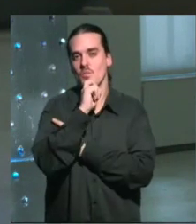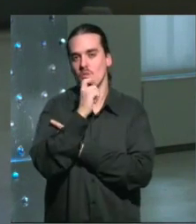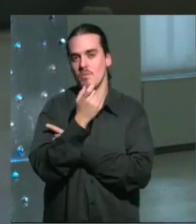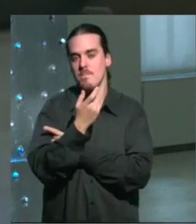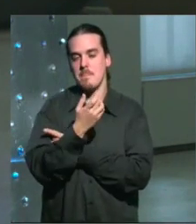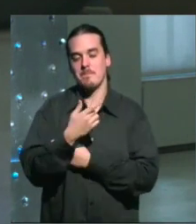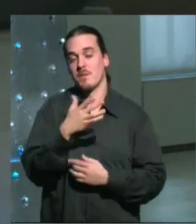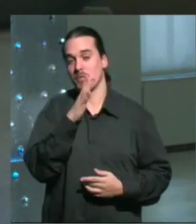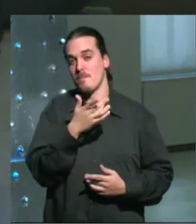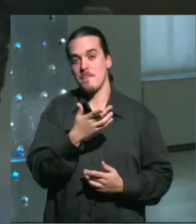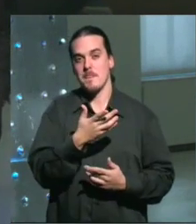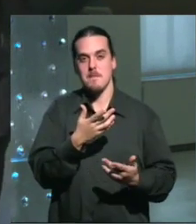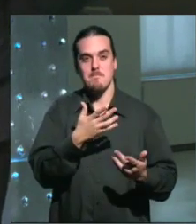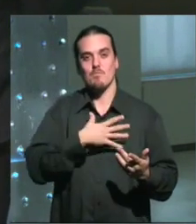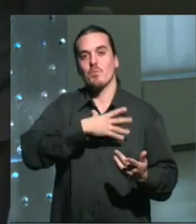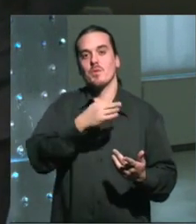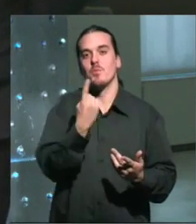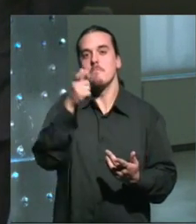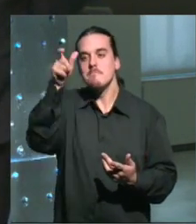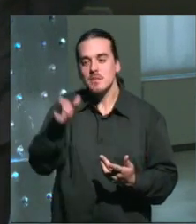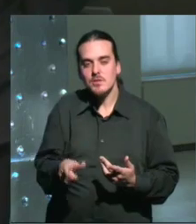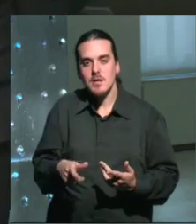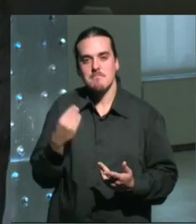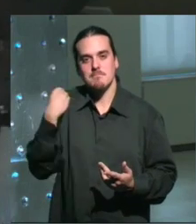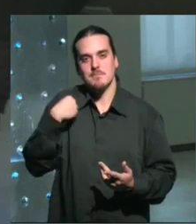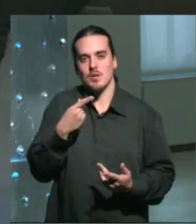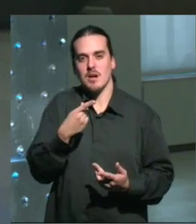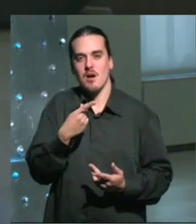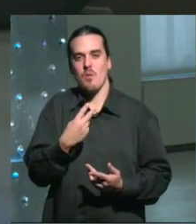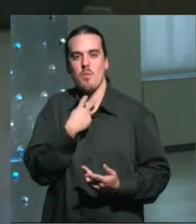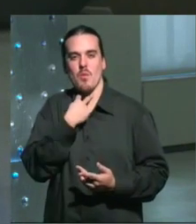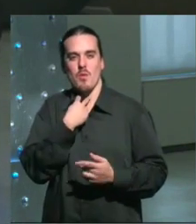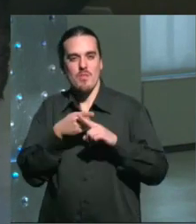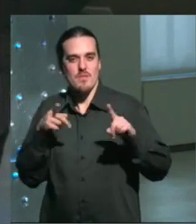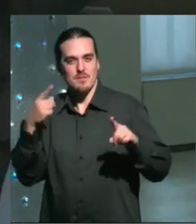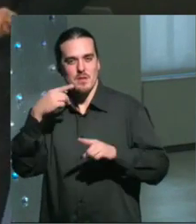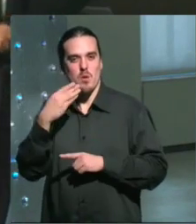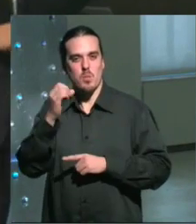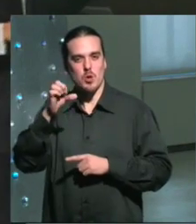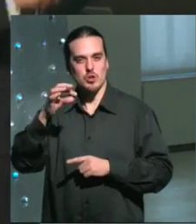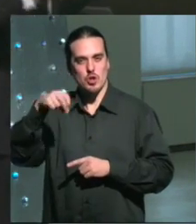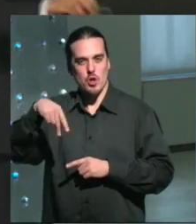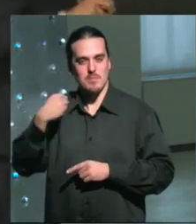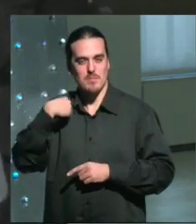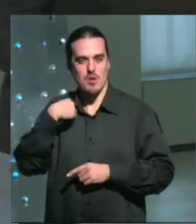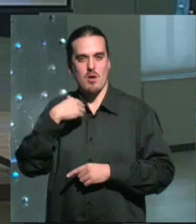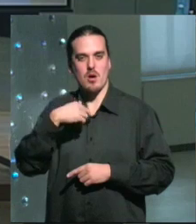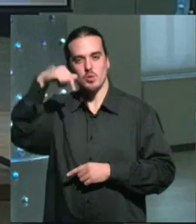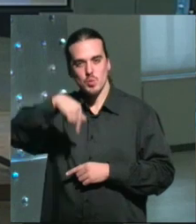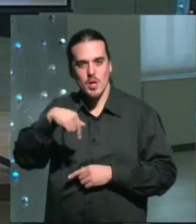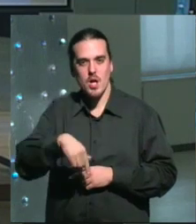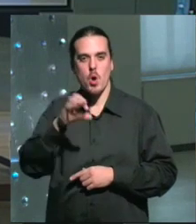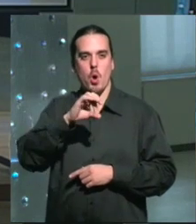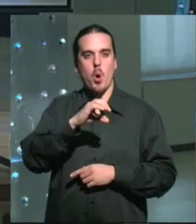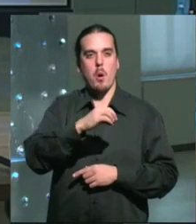llame un señor con un acento sureño en Boston a que te llame tu vecino, o si eres un hispano que te llame otro hispano, y si eres